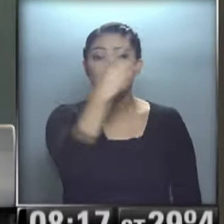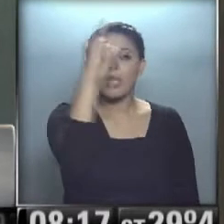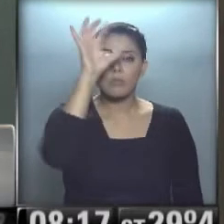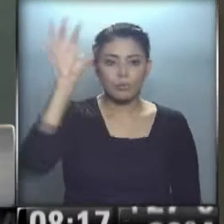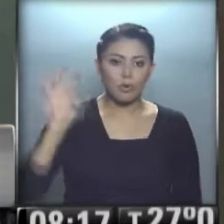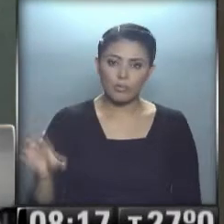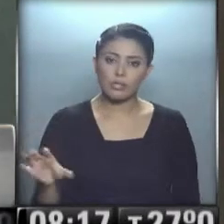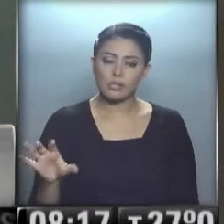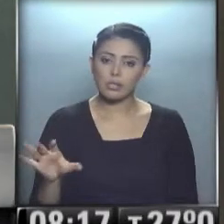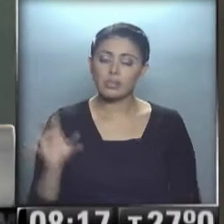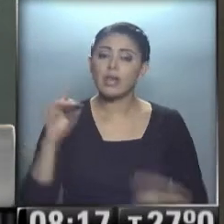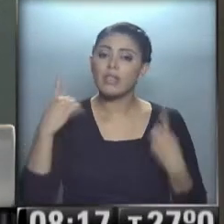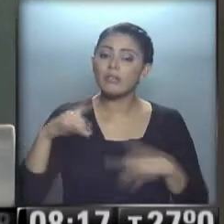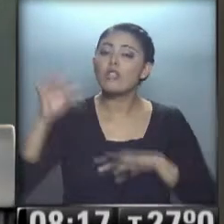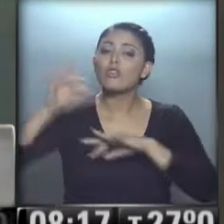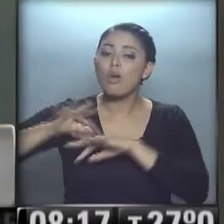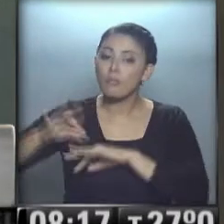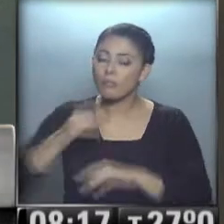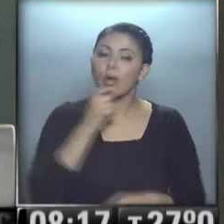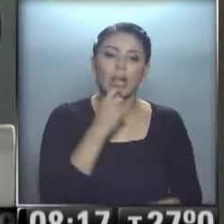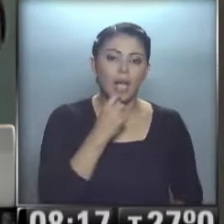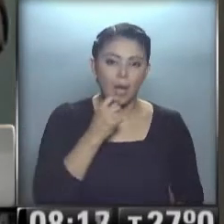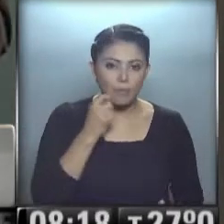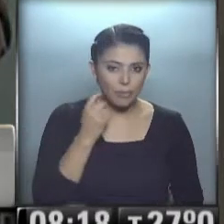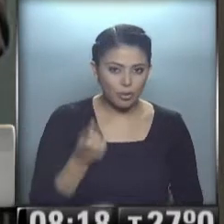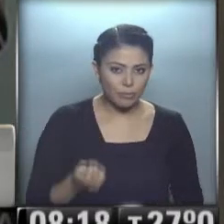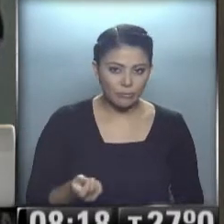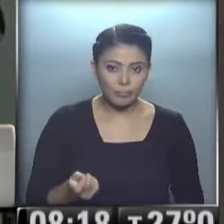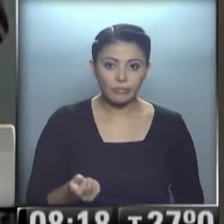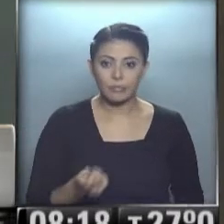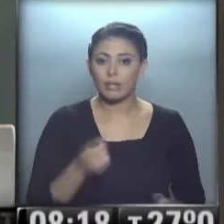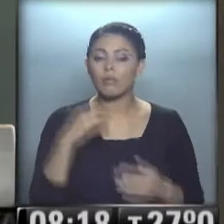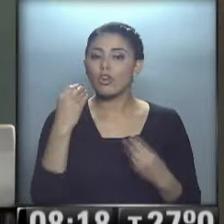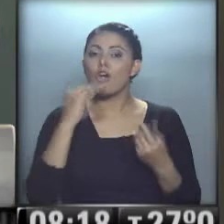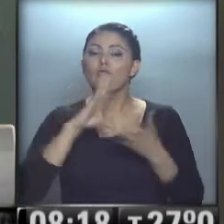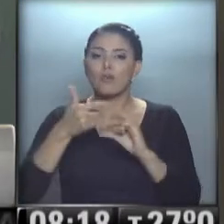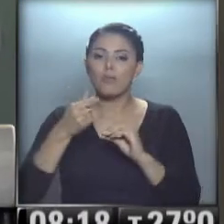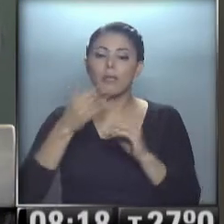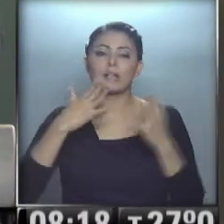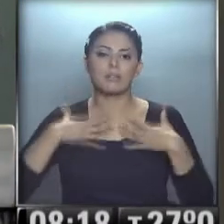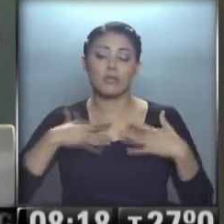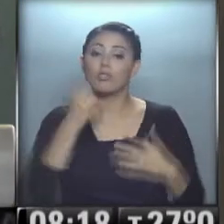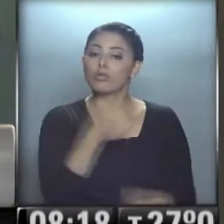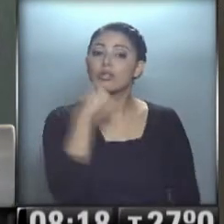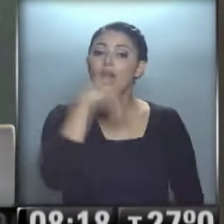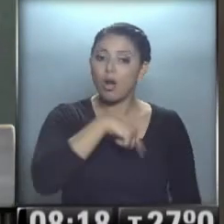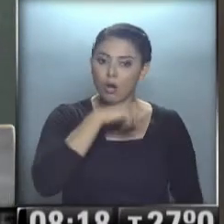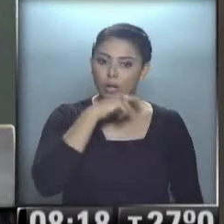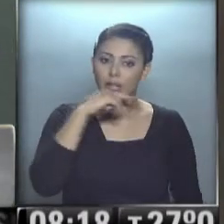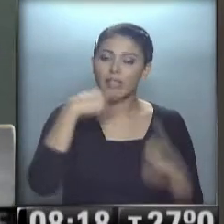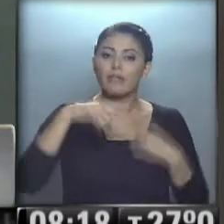provinciales de una serie de compromisos. Ejemplo, metas sanitarias. Nosotros vamos a fijar en